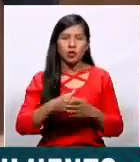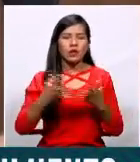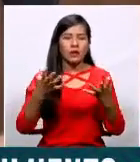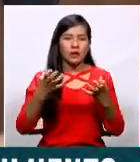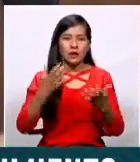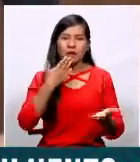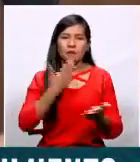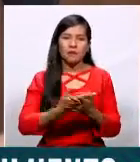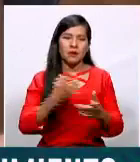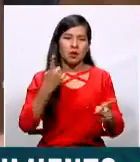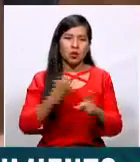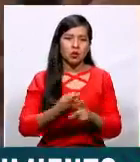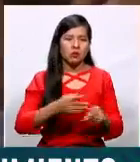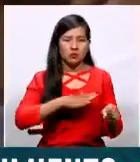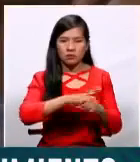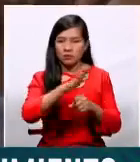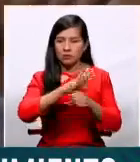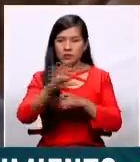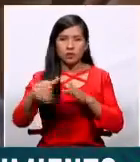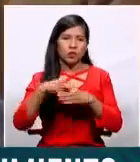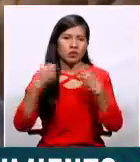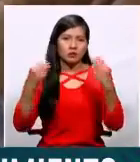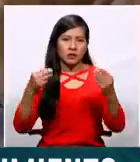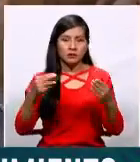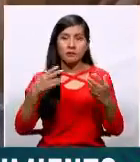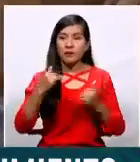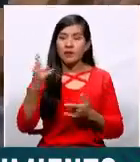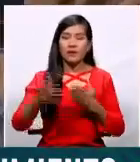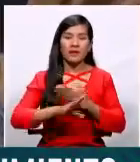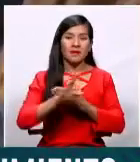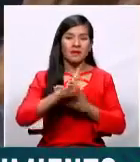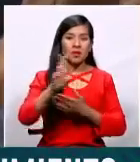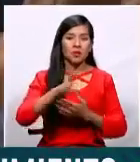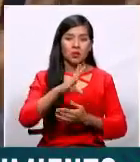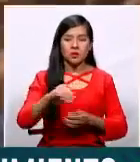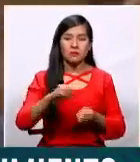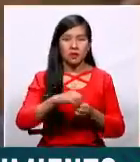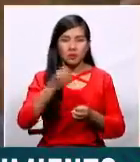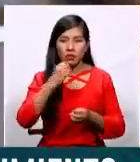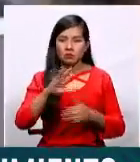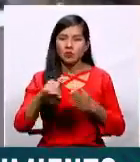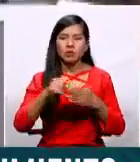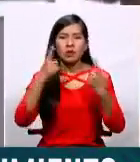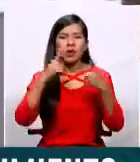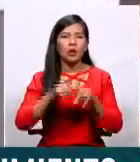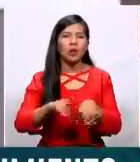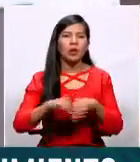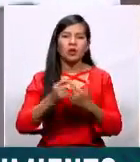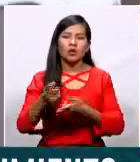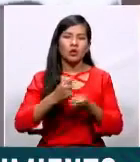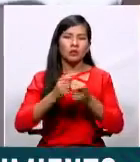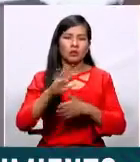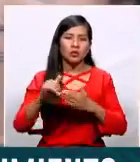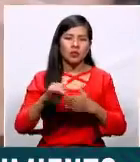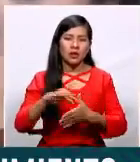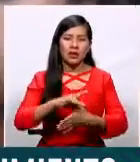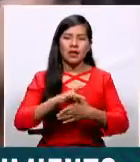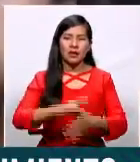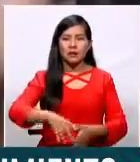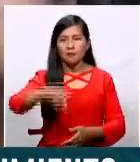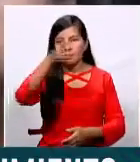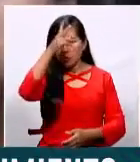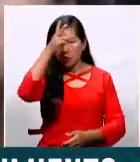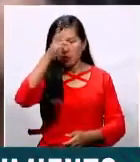que esté abastecido en el mercado. Ese Ministerio de Defensa del Usuario y Consumidor firma acuerdo con comercializadoras mayoristas de carne de pollo, quienes